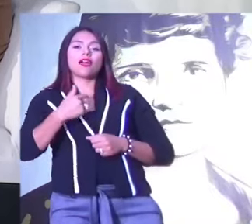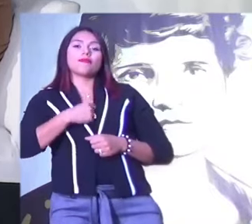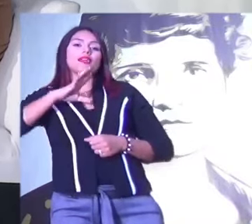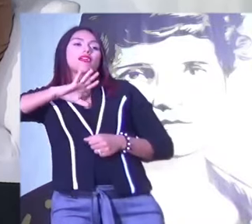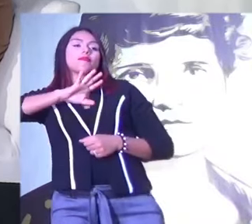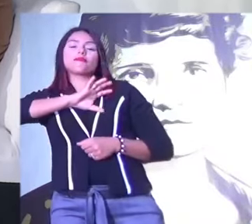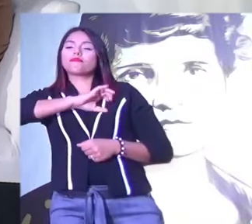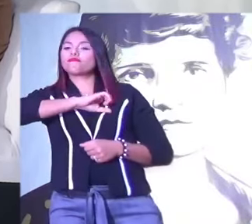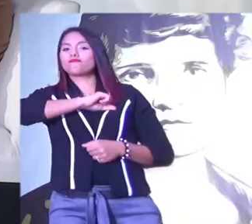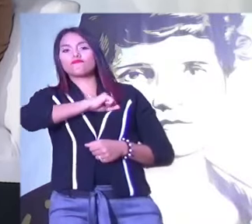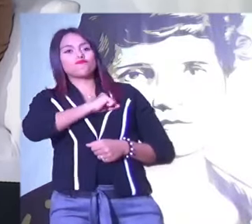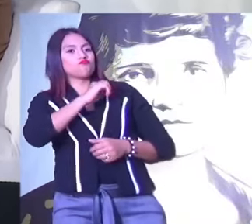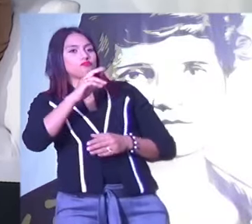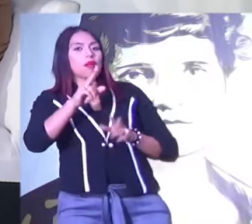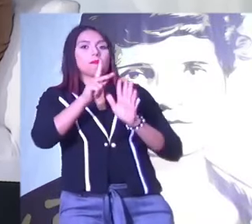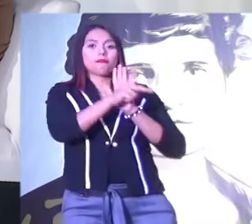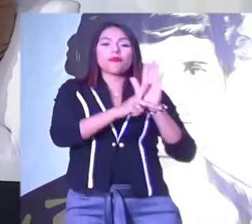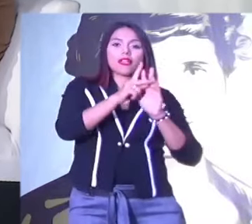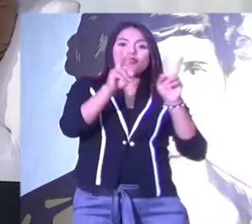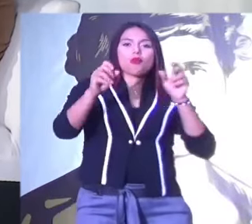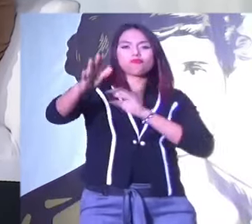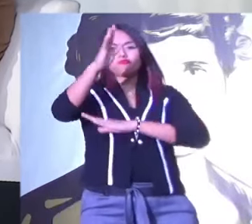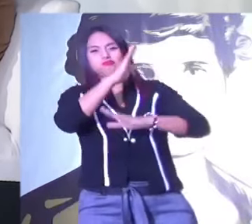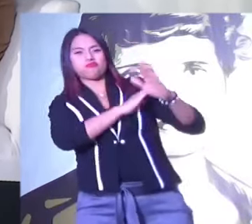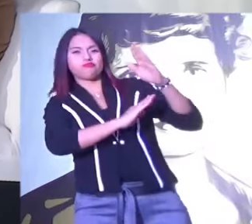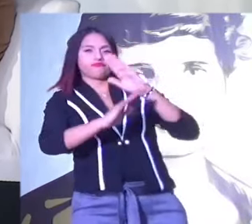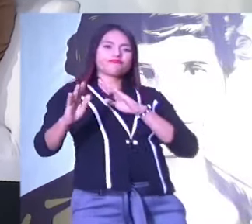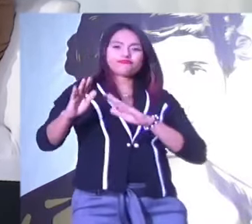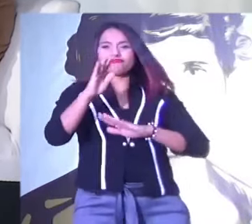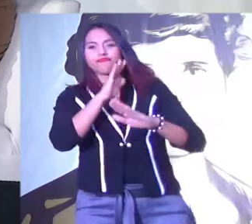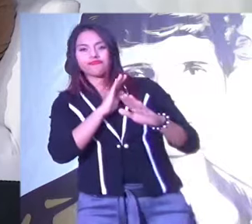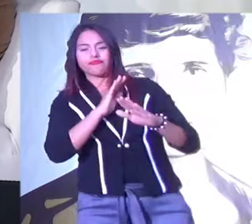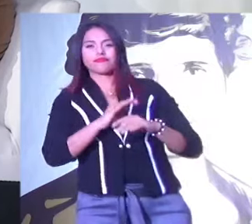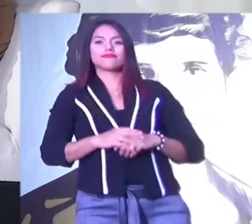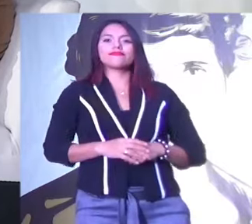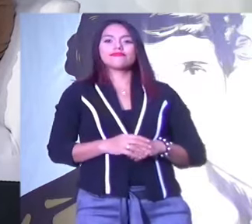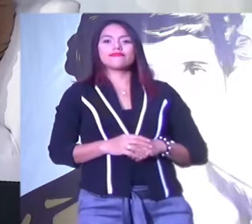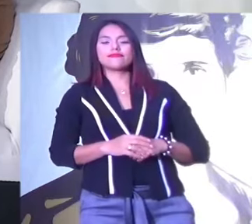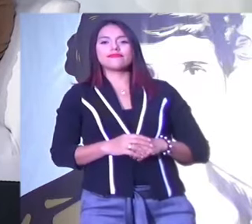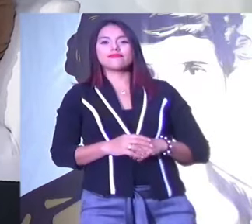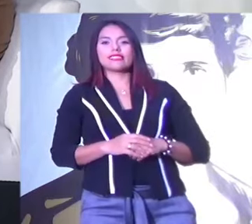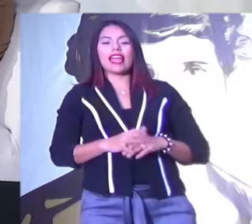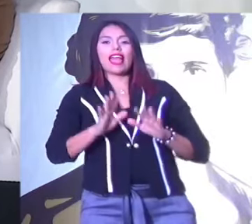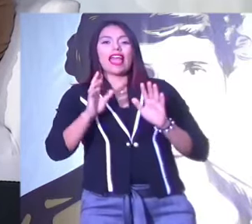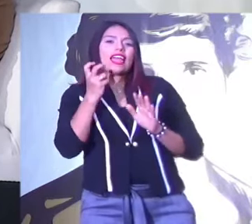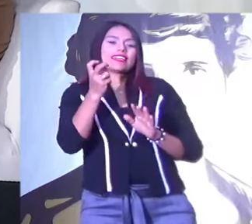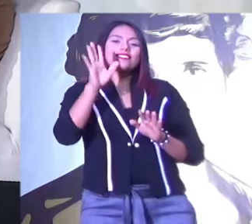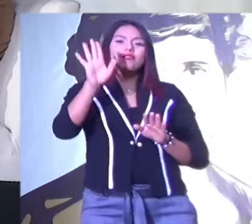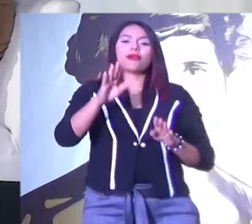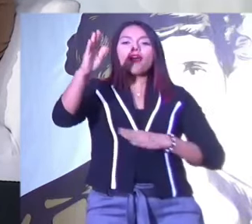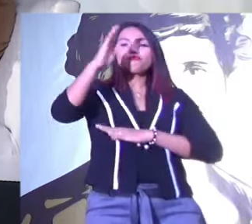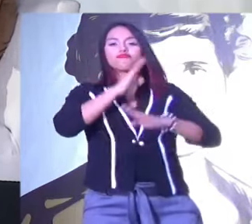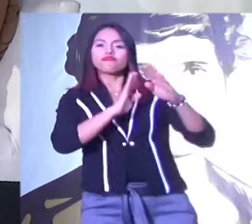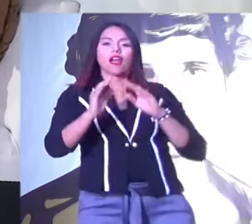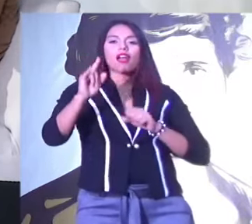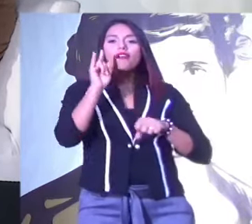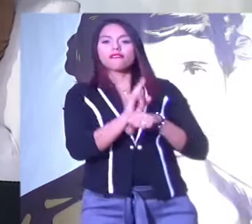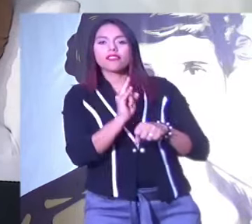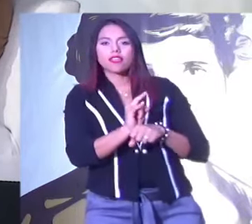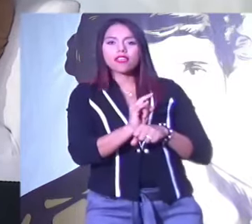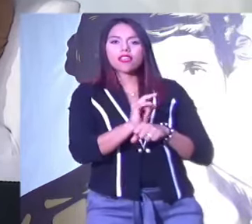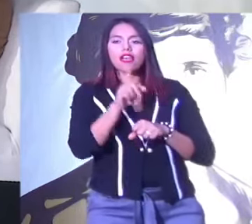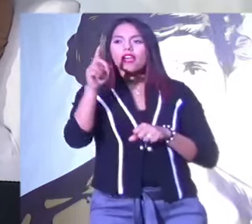las películas de kung fu, ¿no? Es que se ta, ta, oh, ah, oh, oh, que bien, ni parece que se están dando golpes, ¿no? Y luego los ve uno